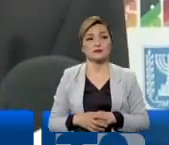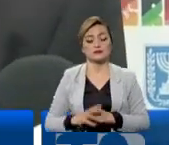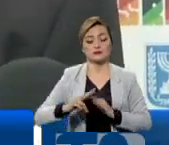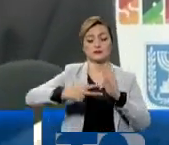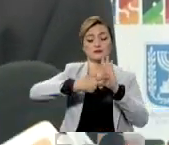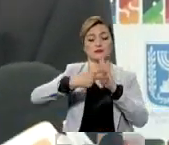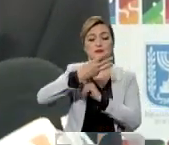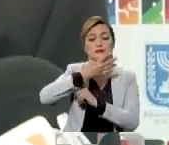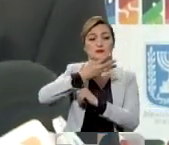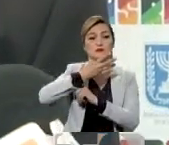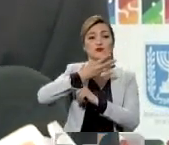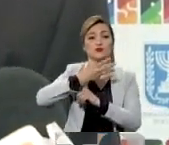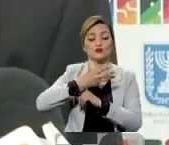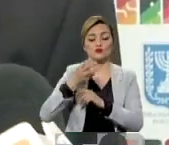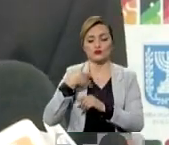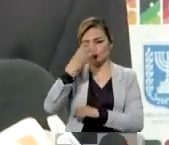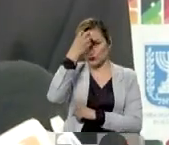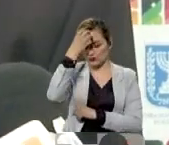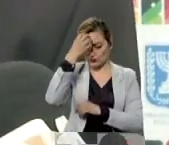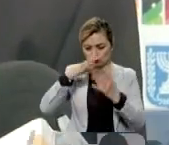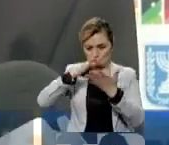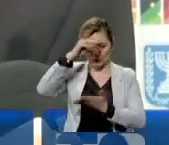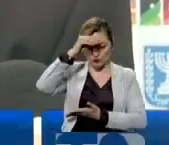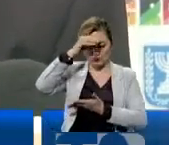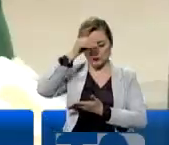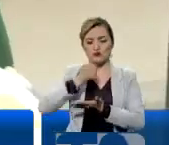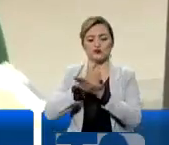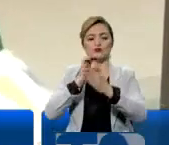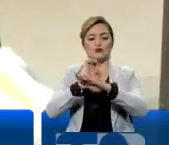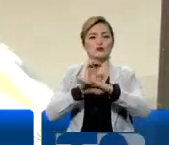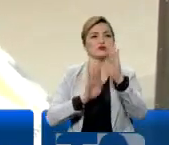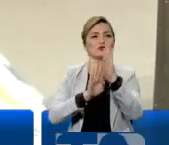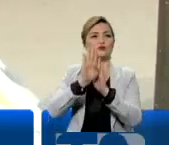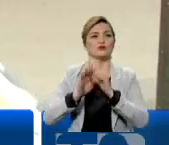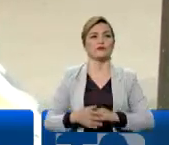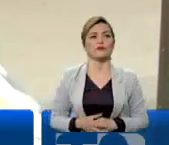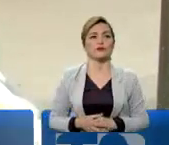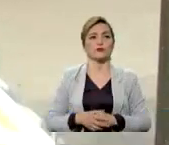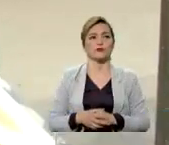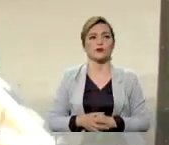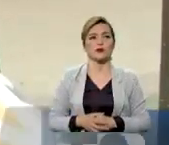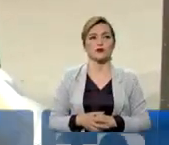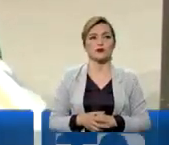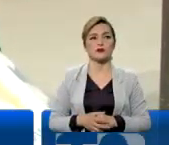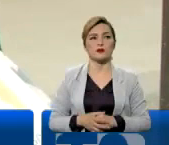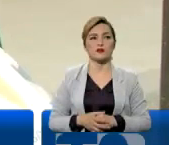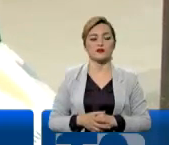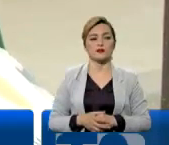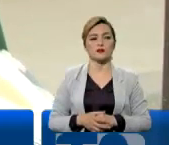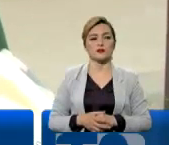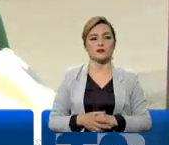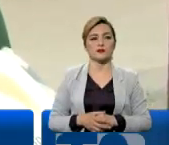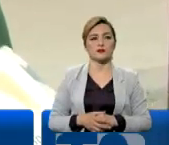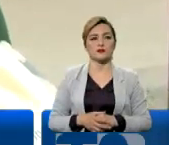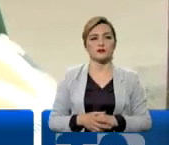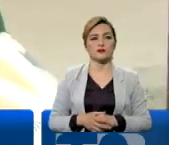estar conectados con el sistema educativo por el bien de Ecuador. Ya nos acomodábamos porque, o sea, en